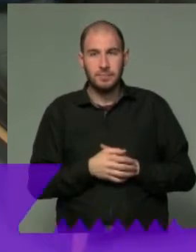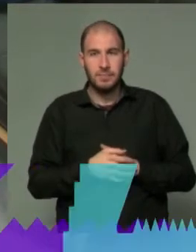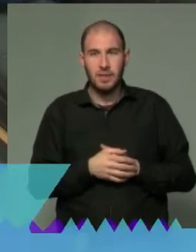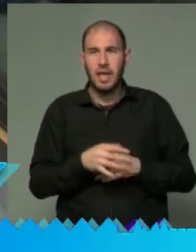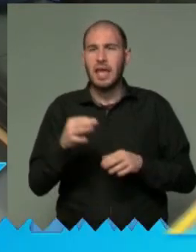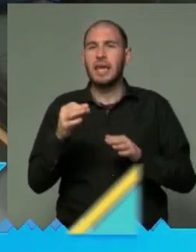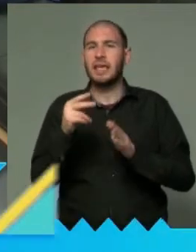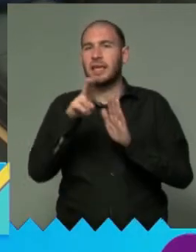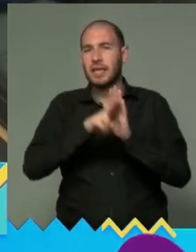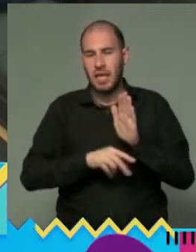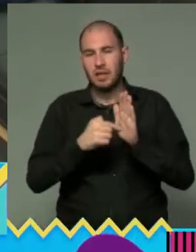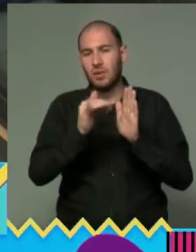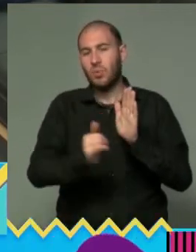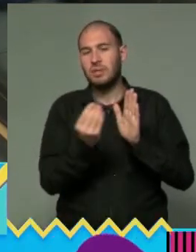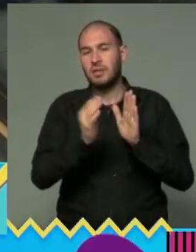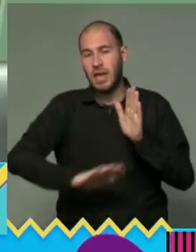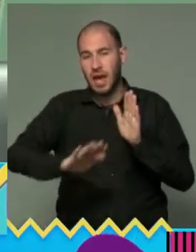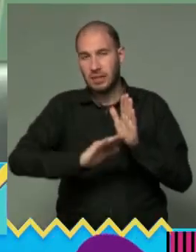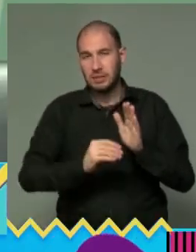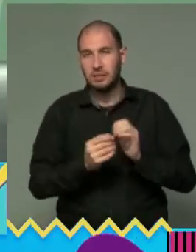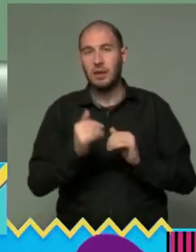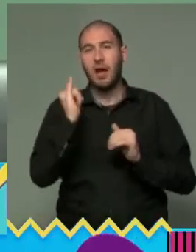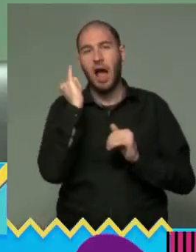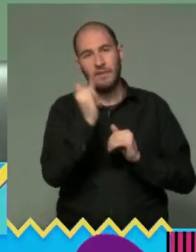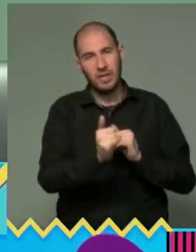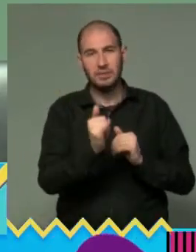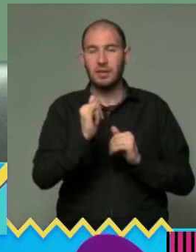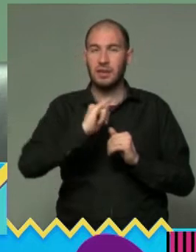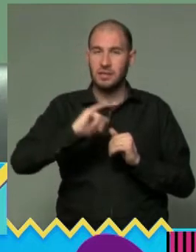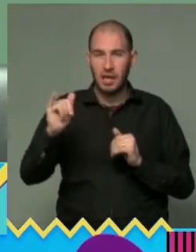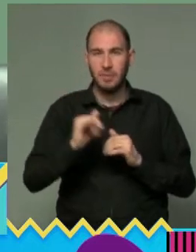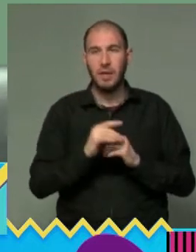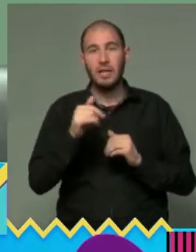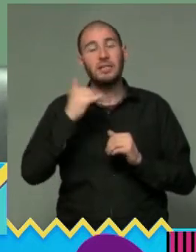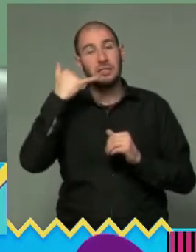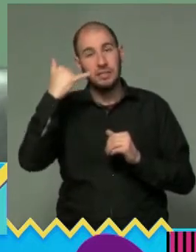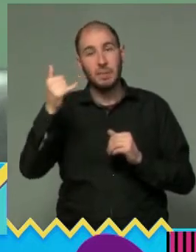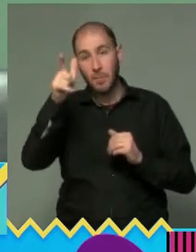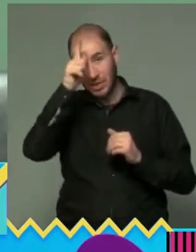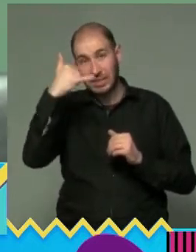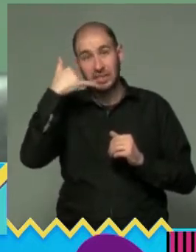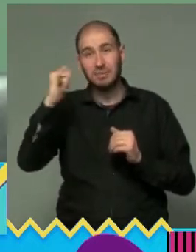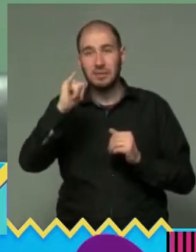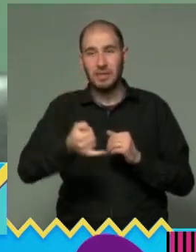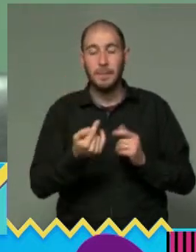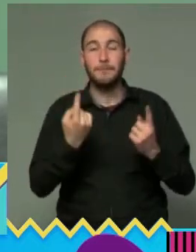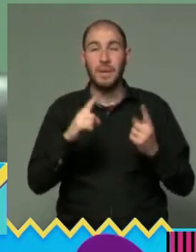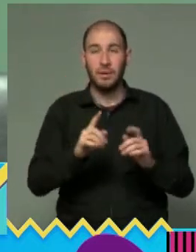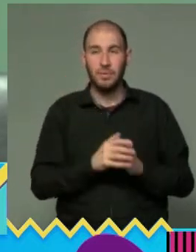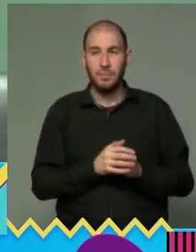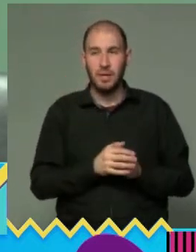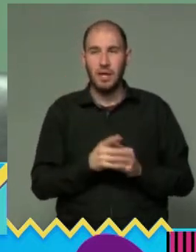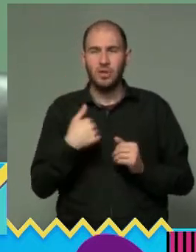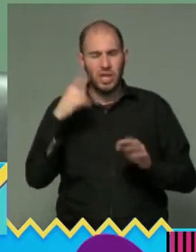guía de procedimiento te dice lo que tenés que hacer, la que tenés que notificar, que tenés que avisar, ahí sí se llama a fuerza de seguridad. Sin embargo, no